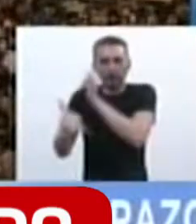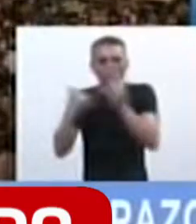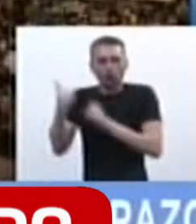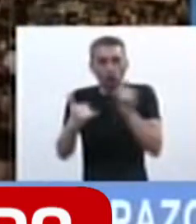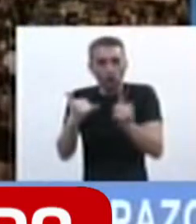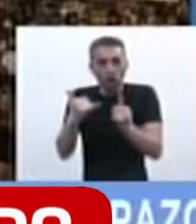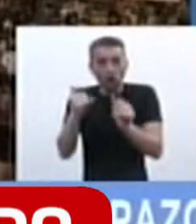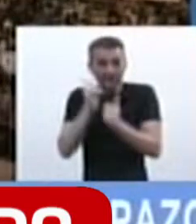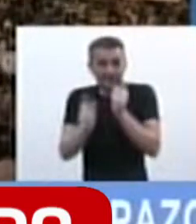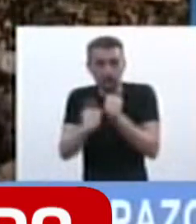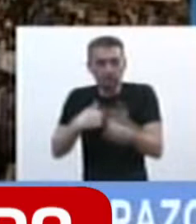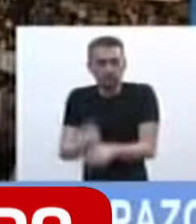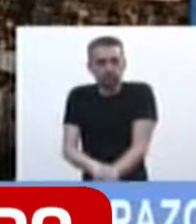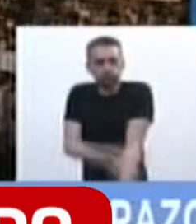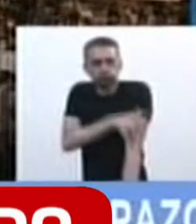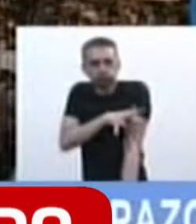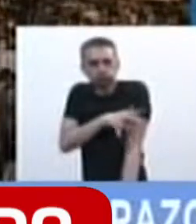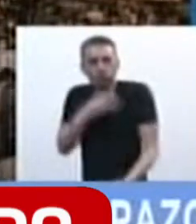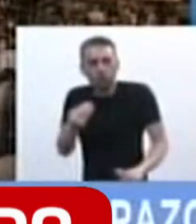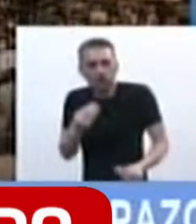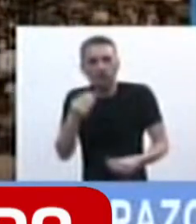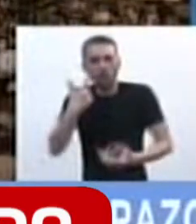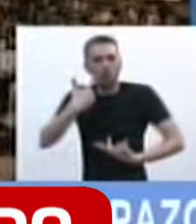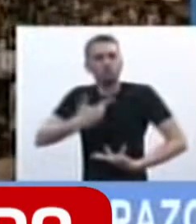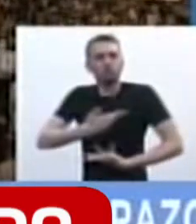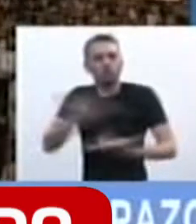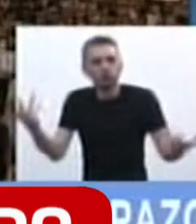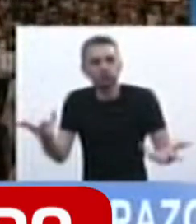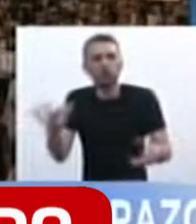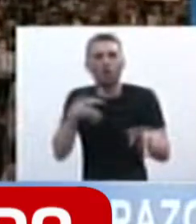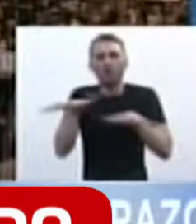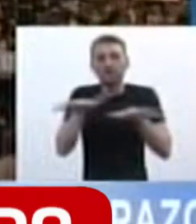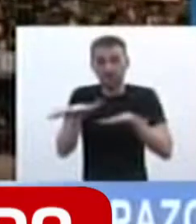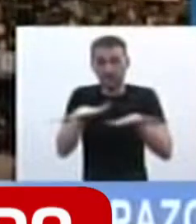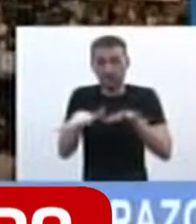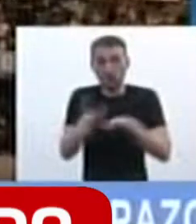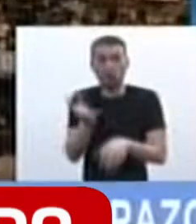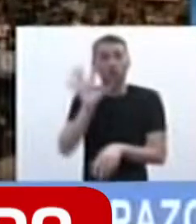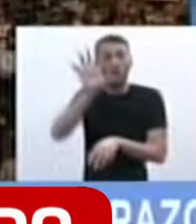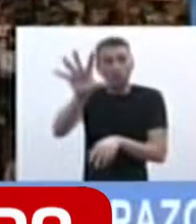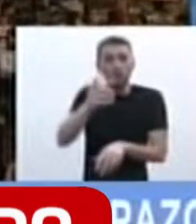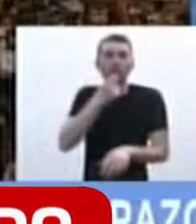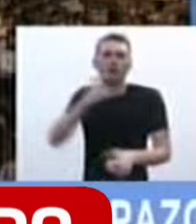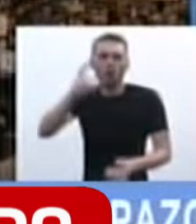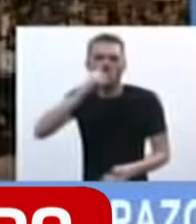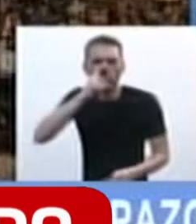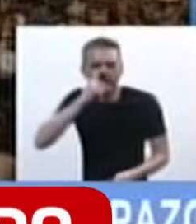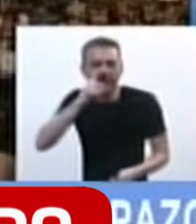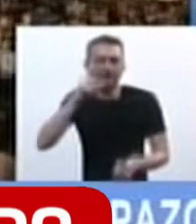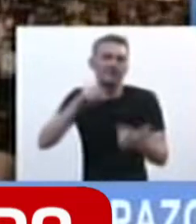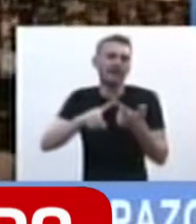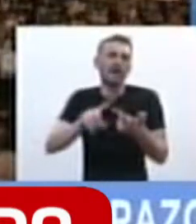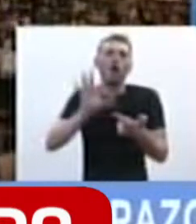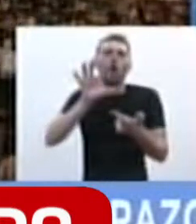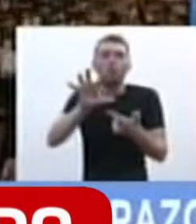porque al desarrollar y al visibilizar la situación de provincias como Corrientes,